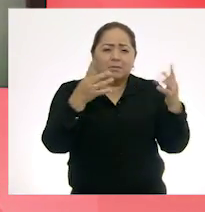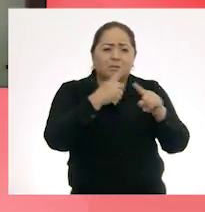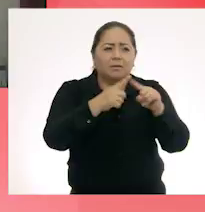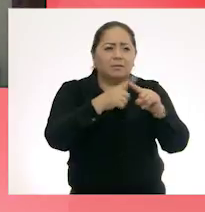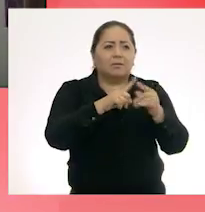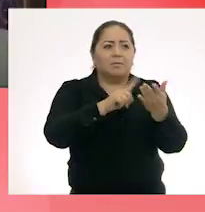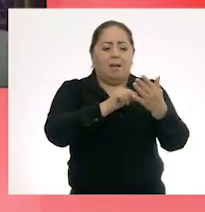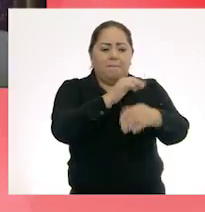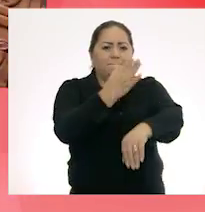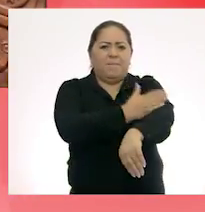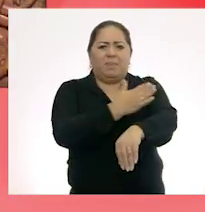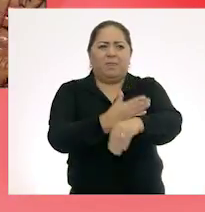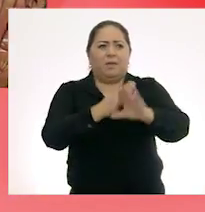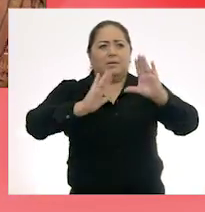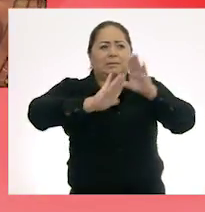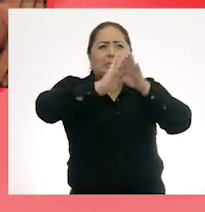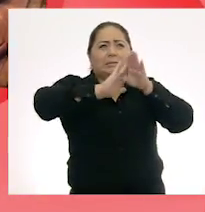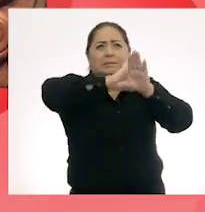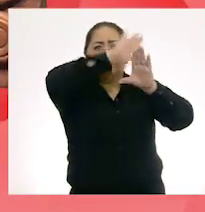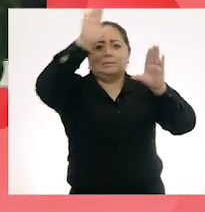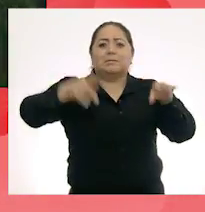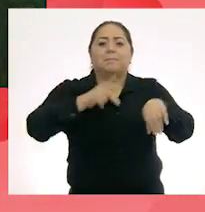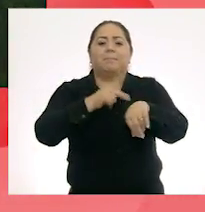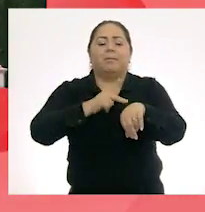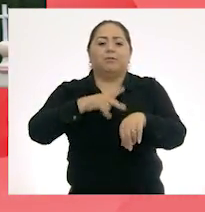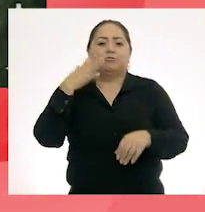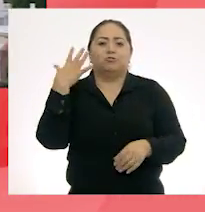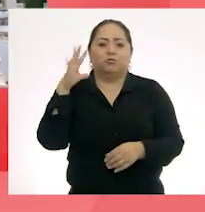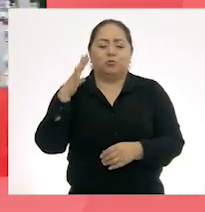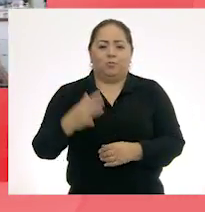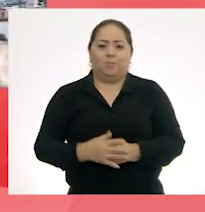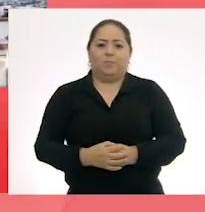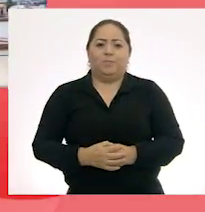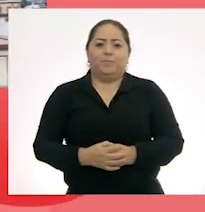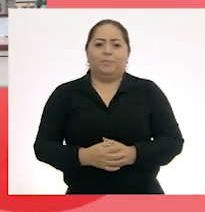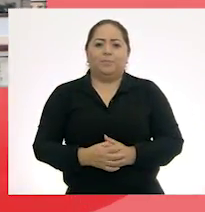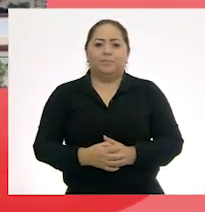reproducción en madera tallada de la Piedra del Sol.